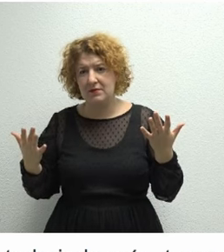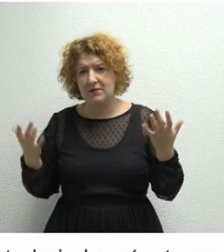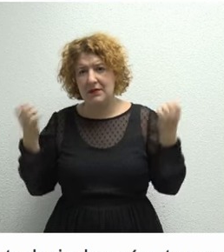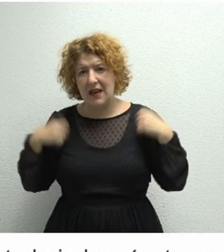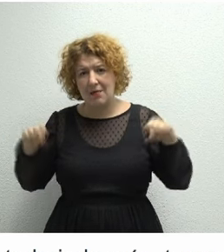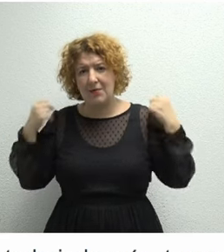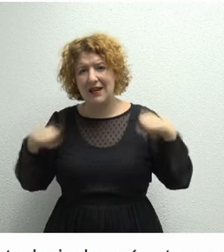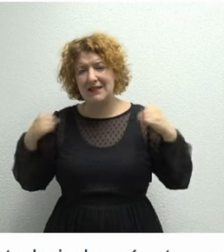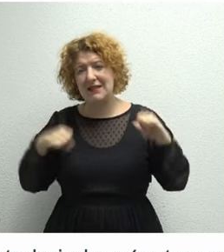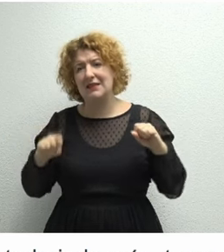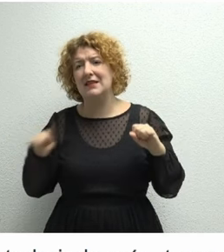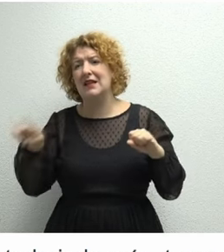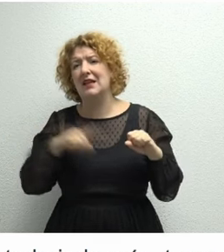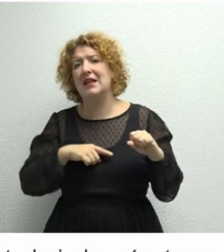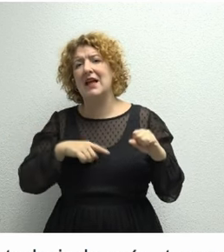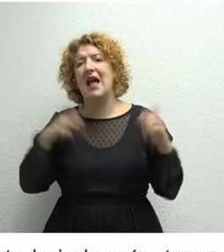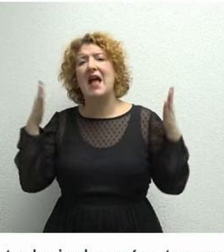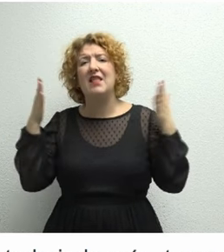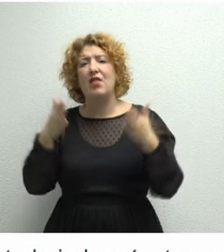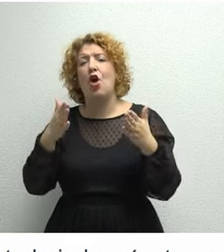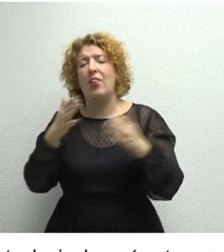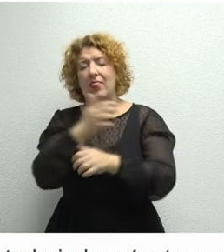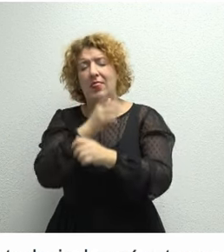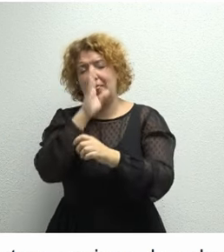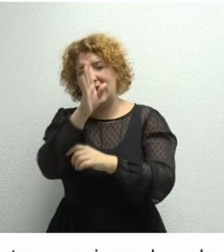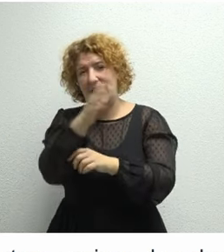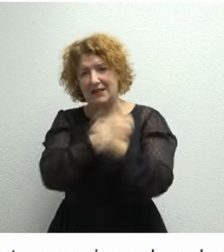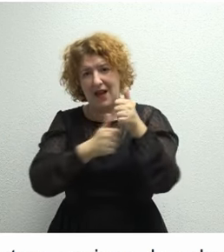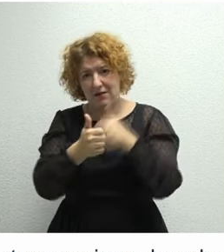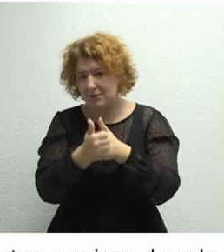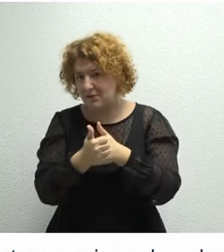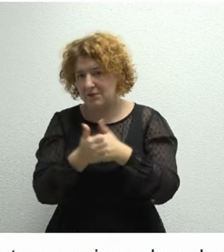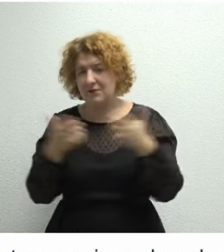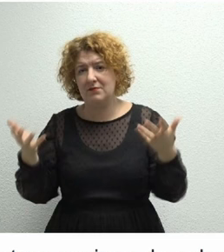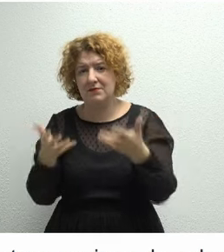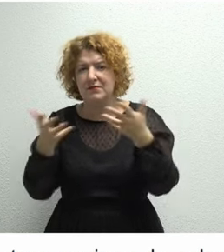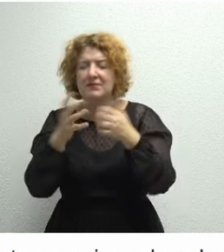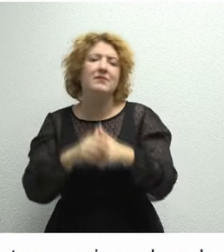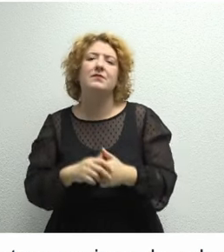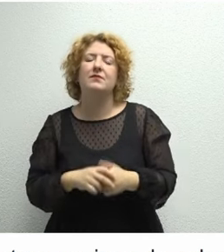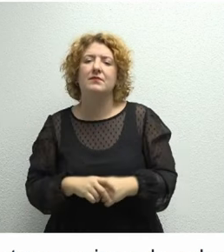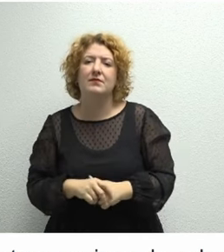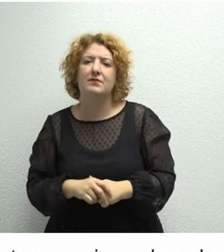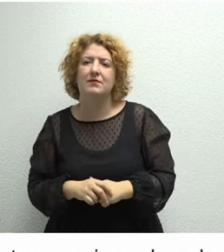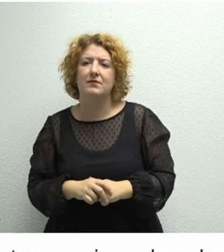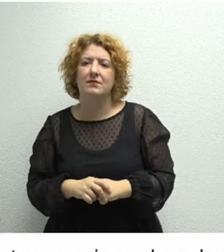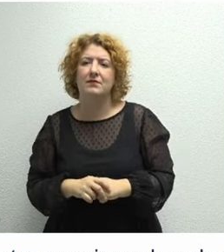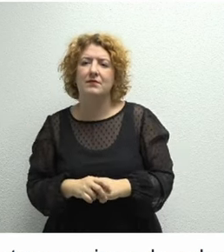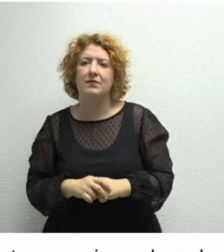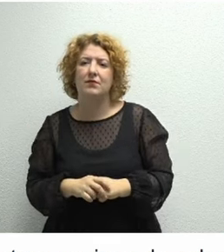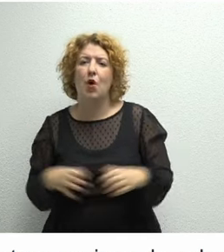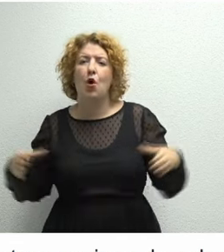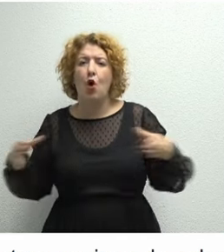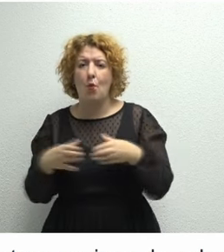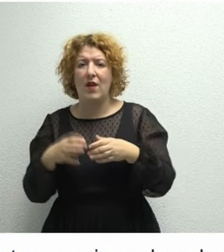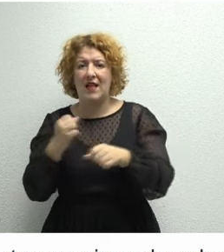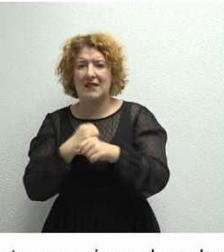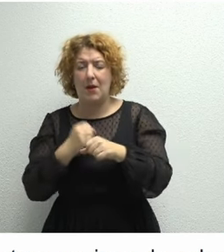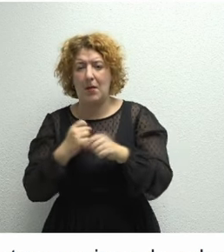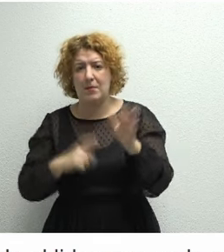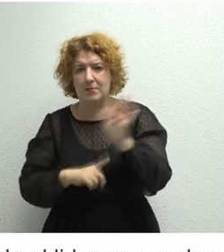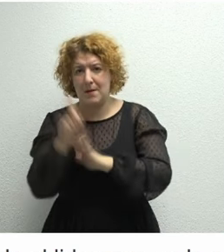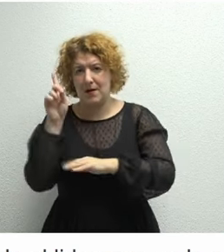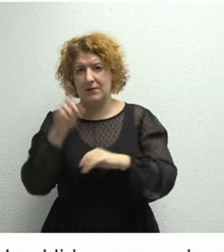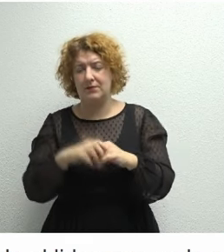práctica acompañar a los equipos de atención directa todo un reto trabajar más con la comunidad eh son viviendas